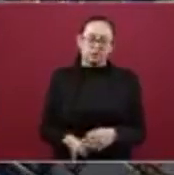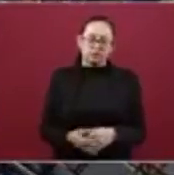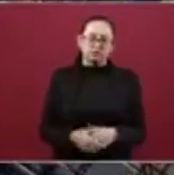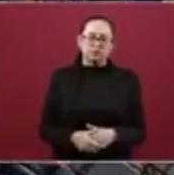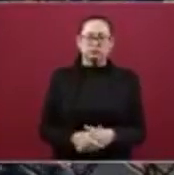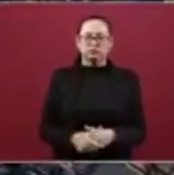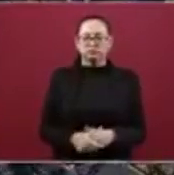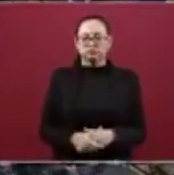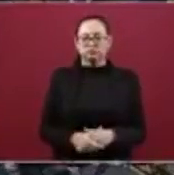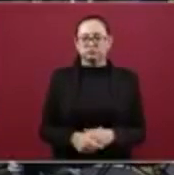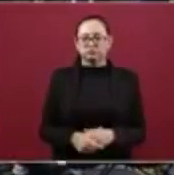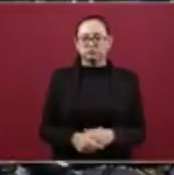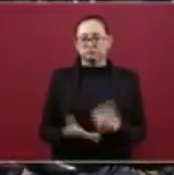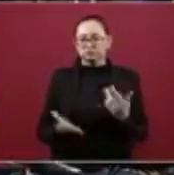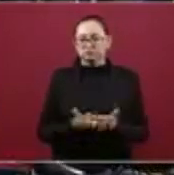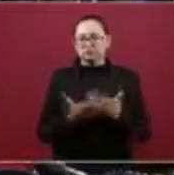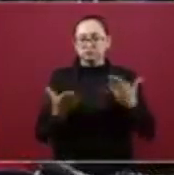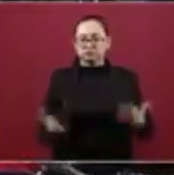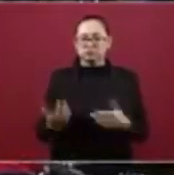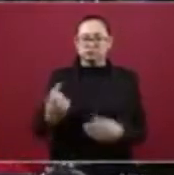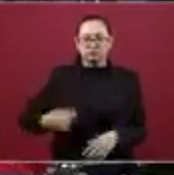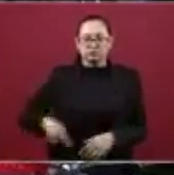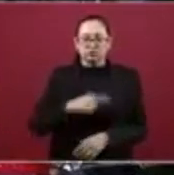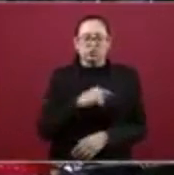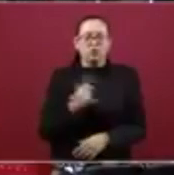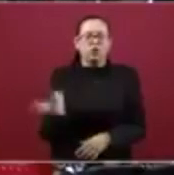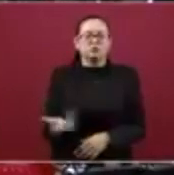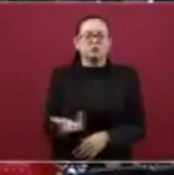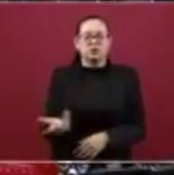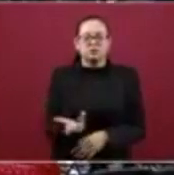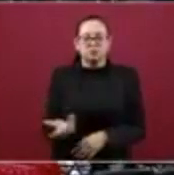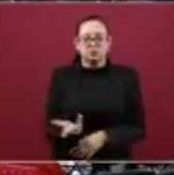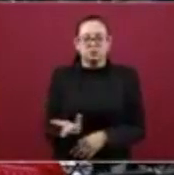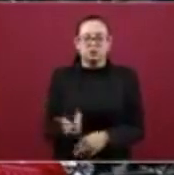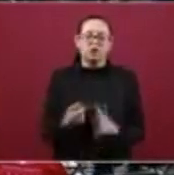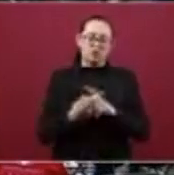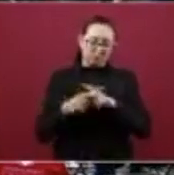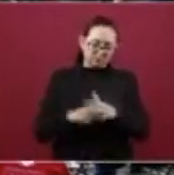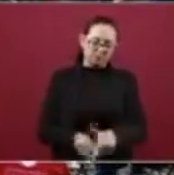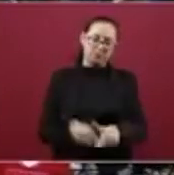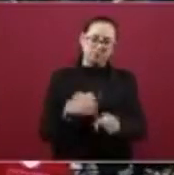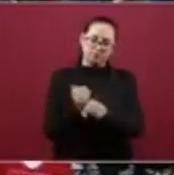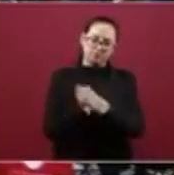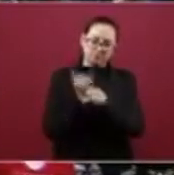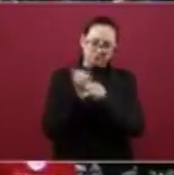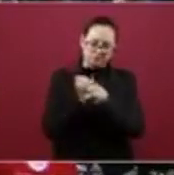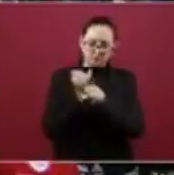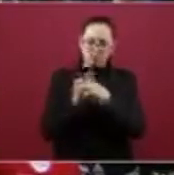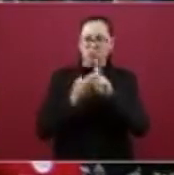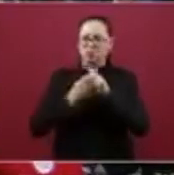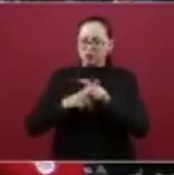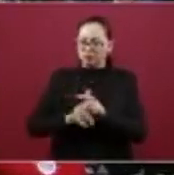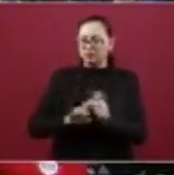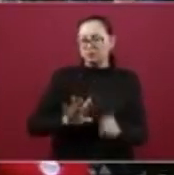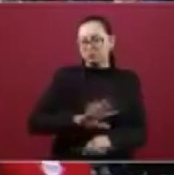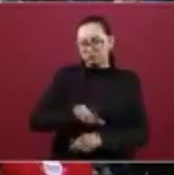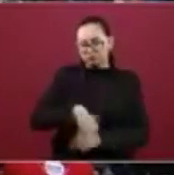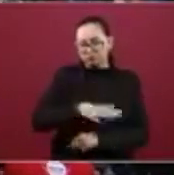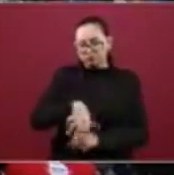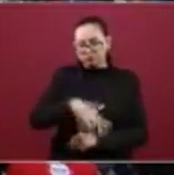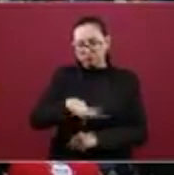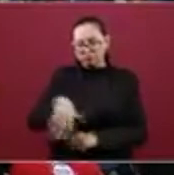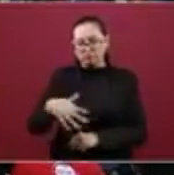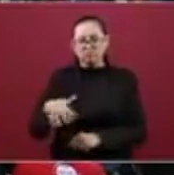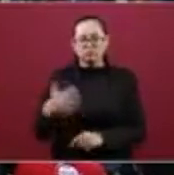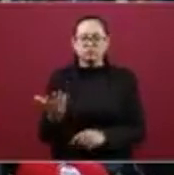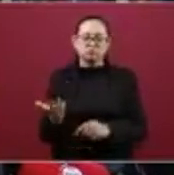¿Qué estamos haciendo ahora? Hay una investigación, una búsqueda, ¿sí? Y se les